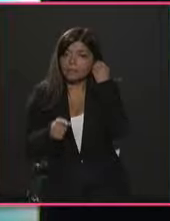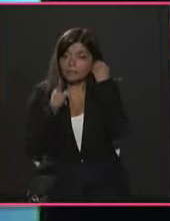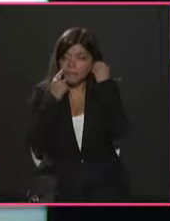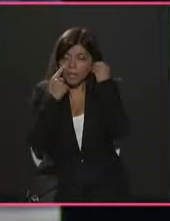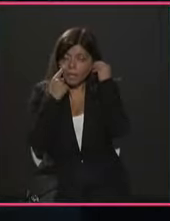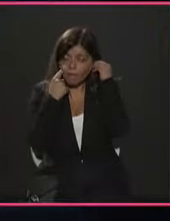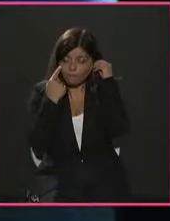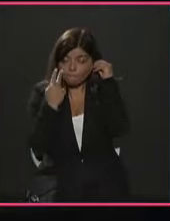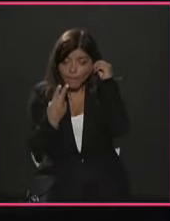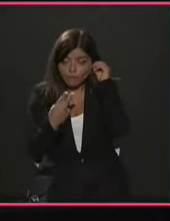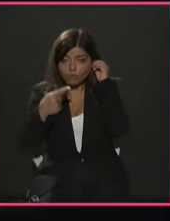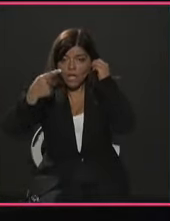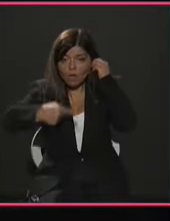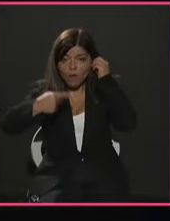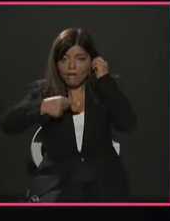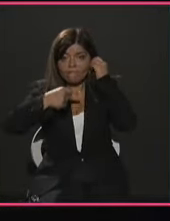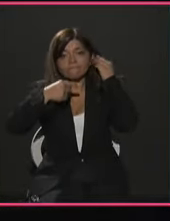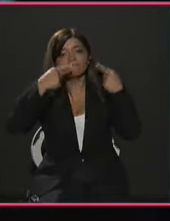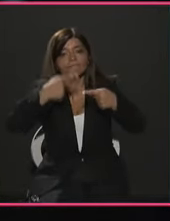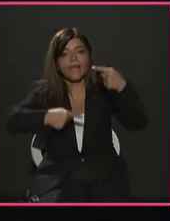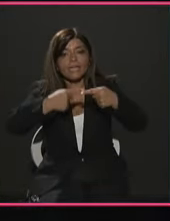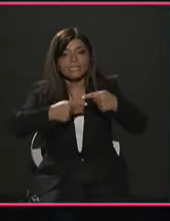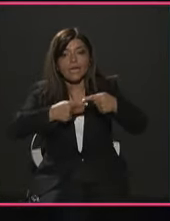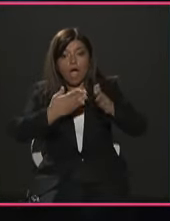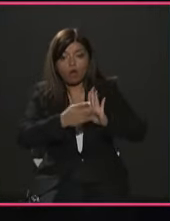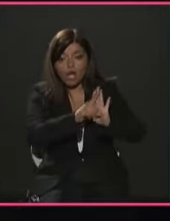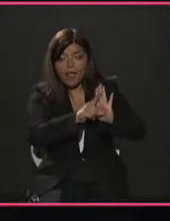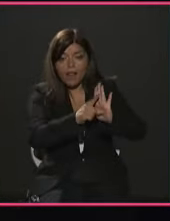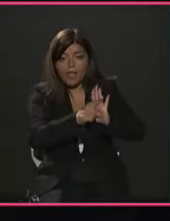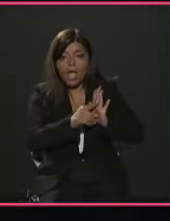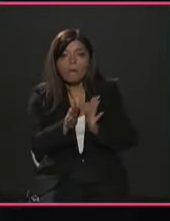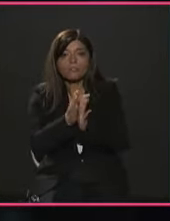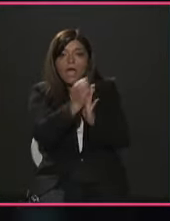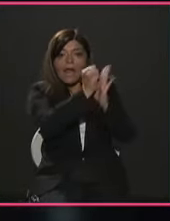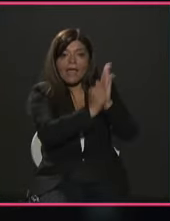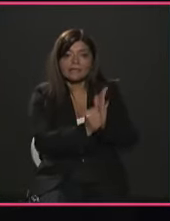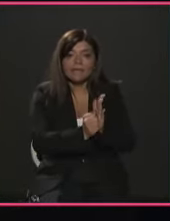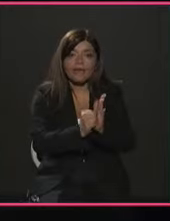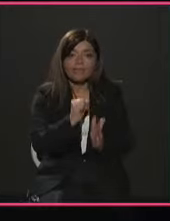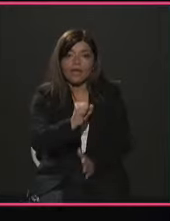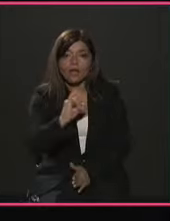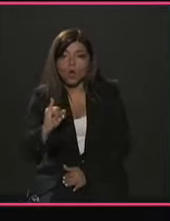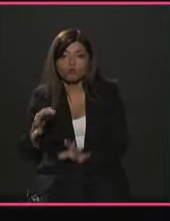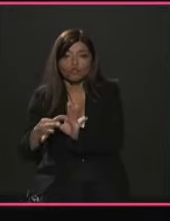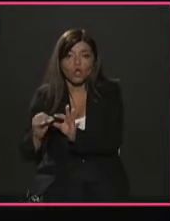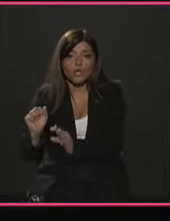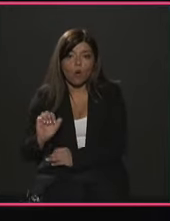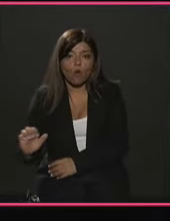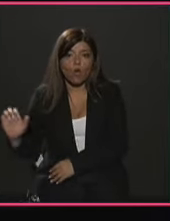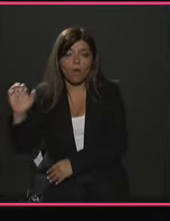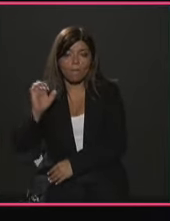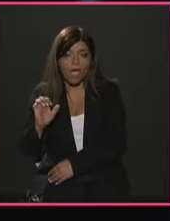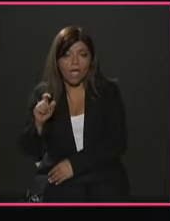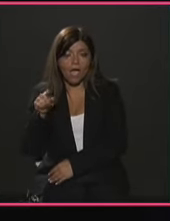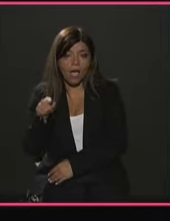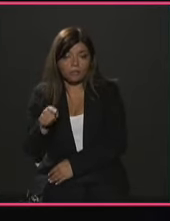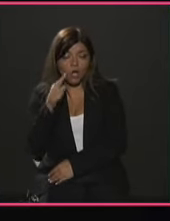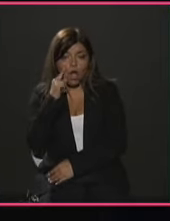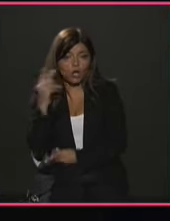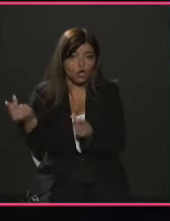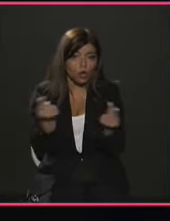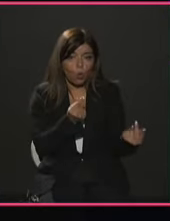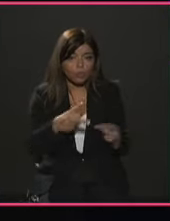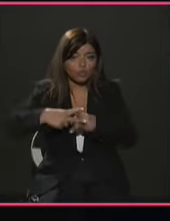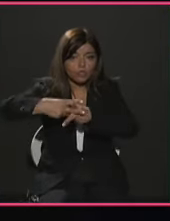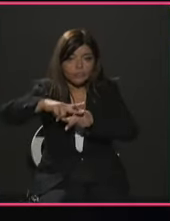hay una brecha en las regulaciones actuales especialmente en la acta de la Inteligencia artificial de la Unión Europea porque tradicionalmente los recursos y el